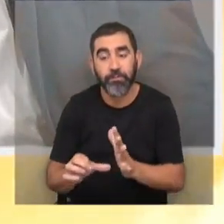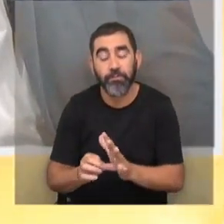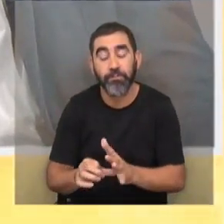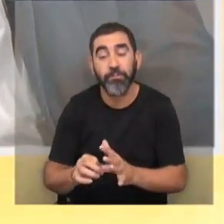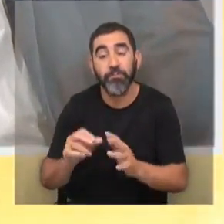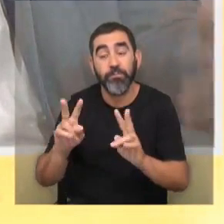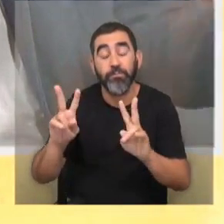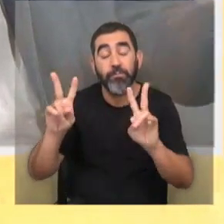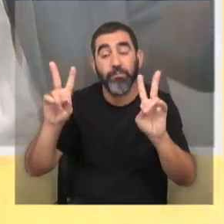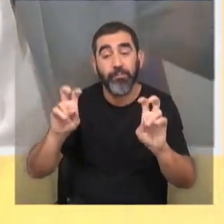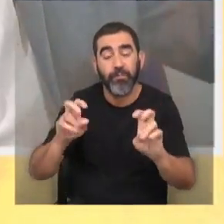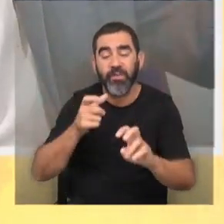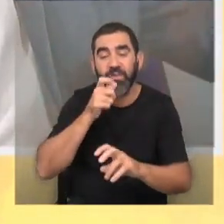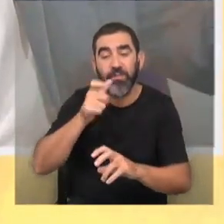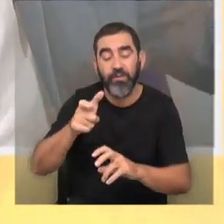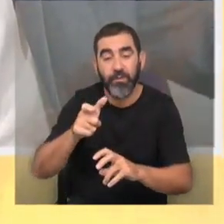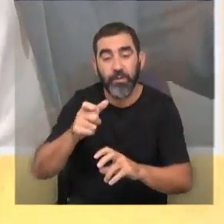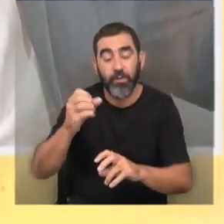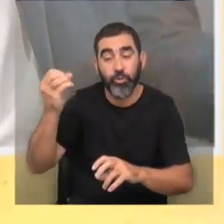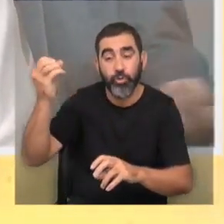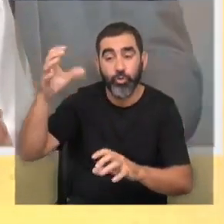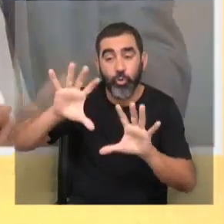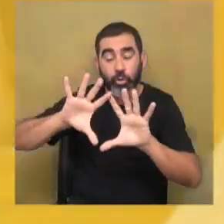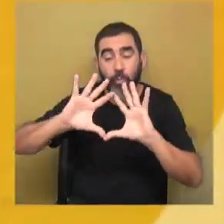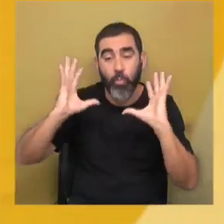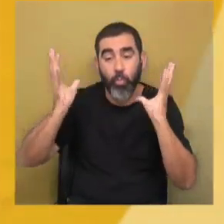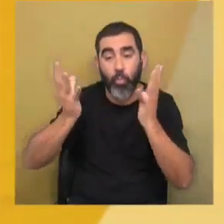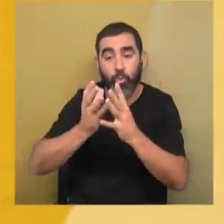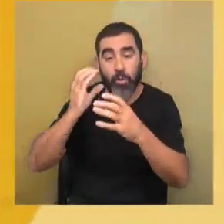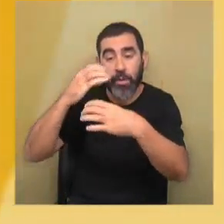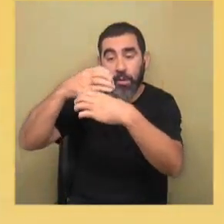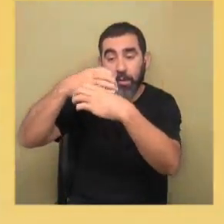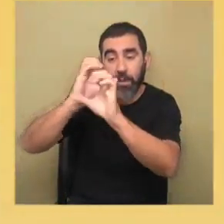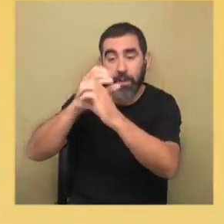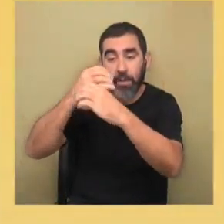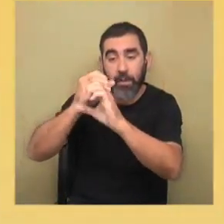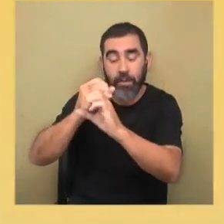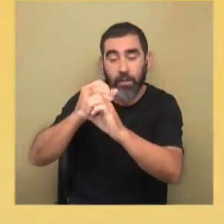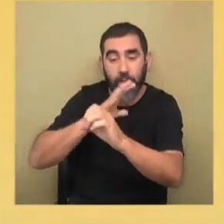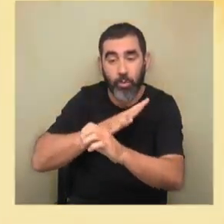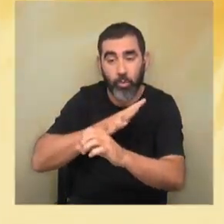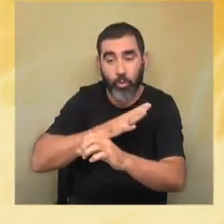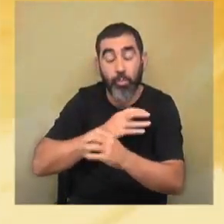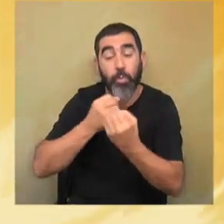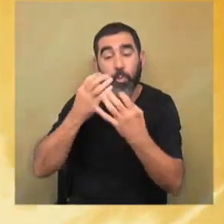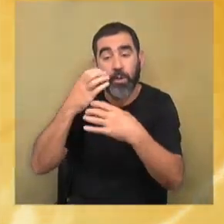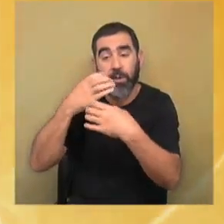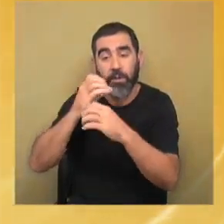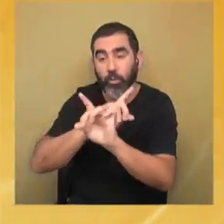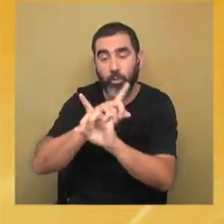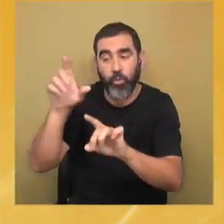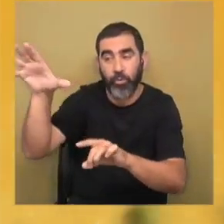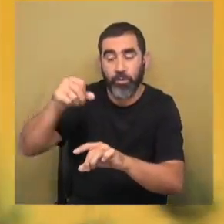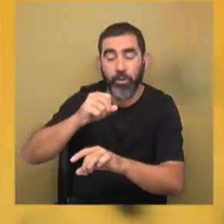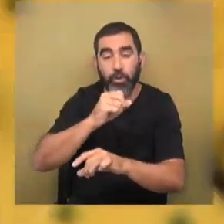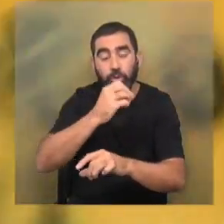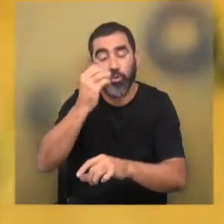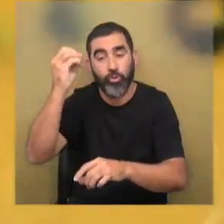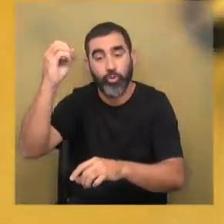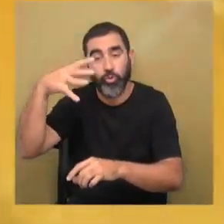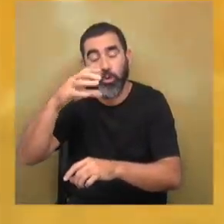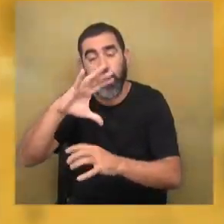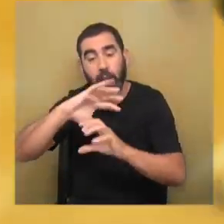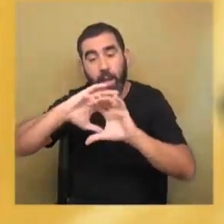cuerpos restringidos, significa que está el Sol, la Tierra y luego el telescopio que tiene una masa despreciable, porque el telescopio no va a atraer al Sol ni a la Tierra, pero